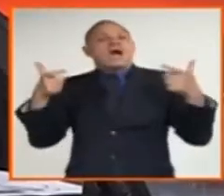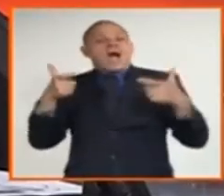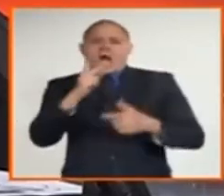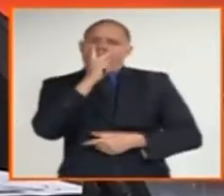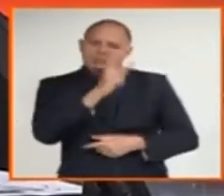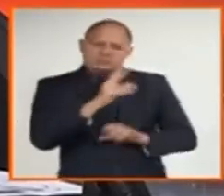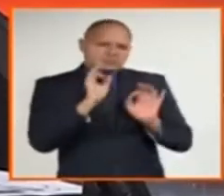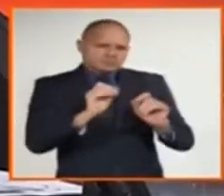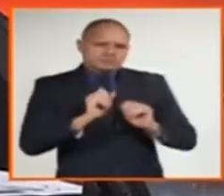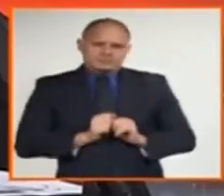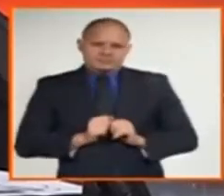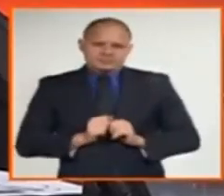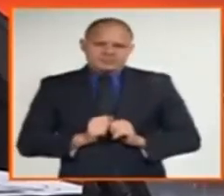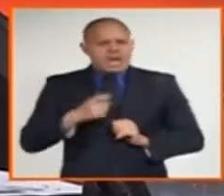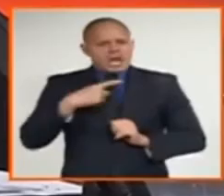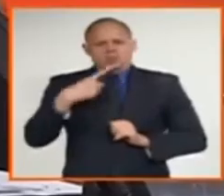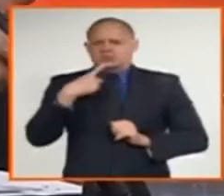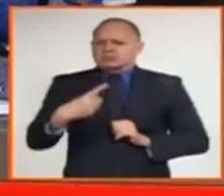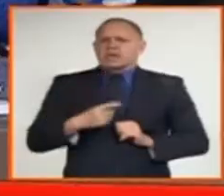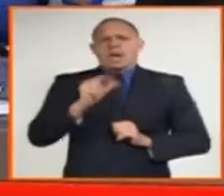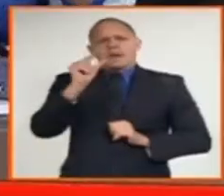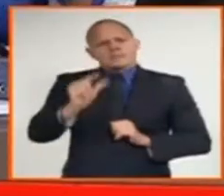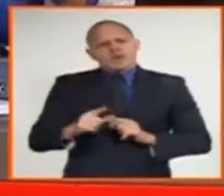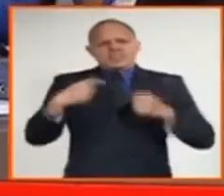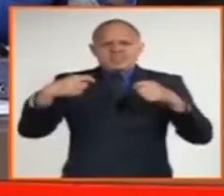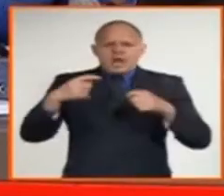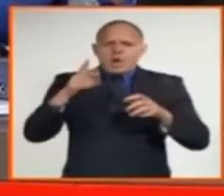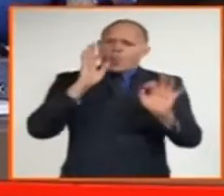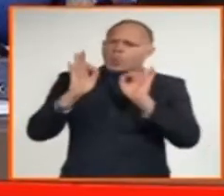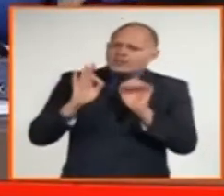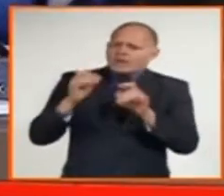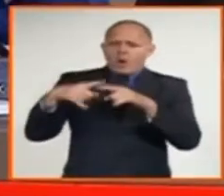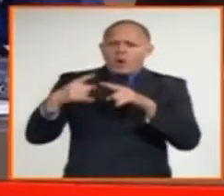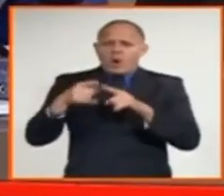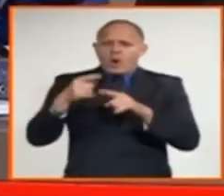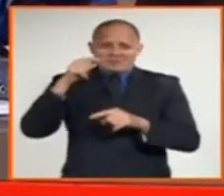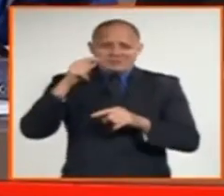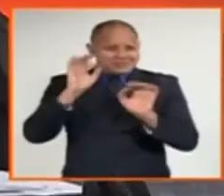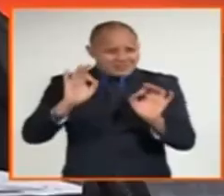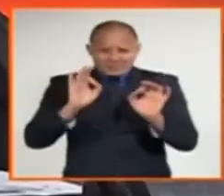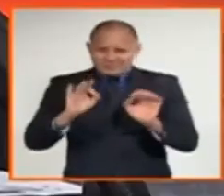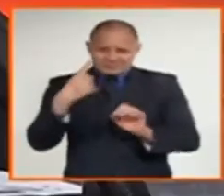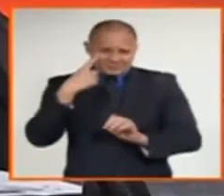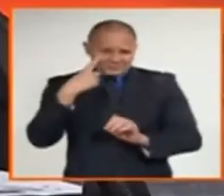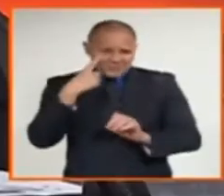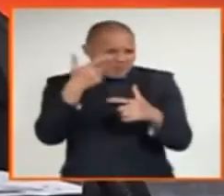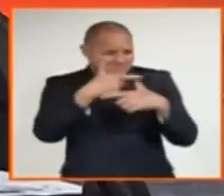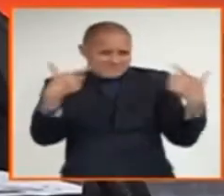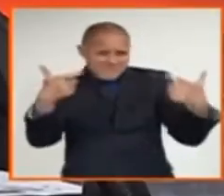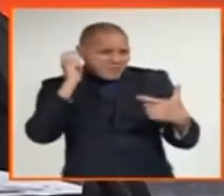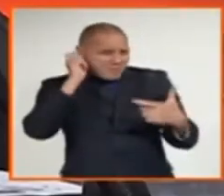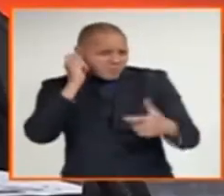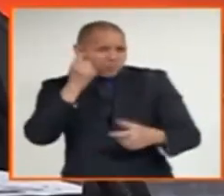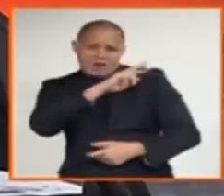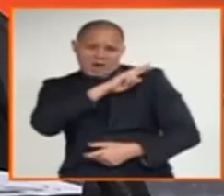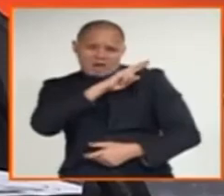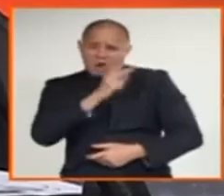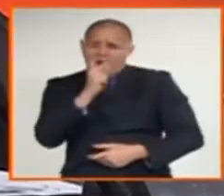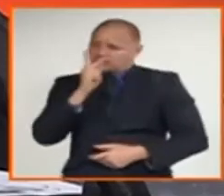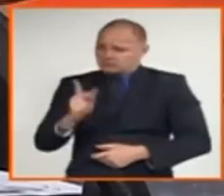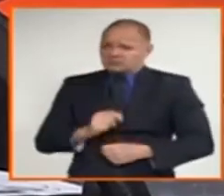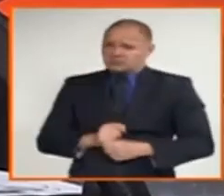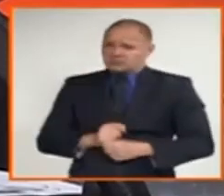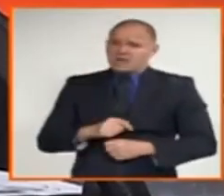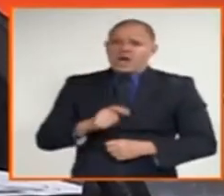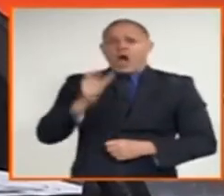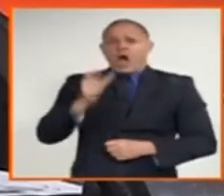Cuando hable de cuidadores, estoy hablando más de cuidadoras. En primer lugar. Exacto, más de cuidadoras que de varones,